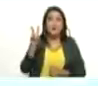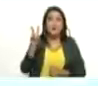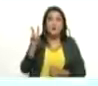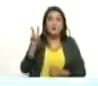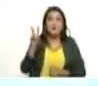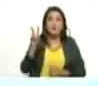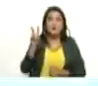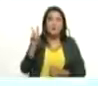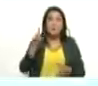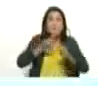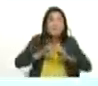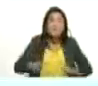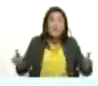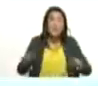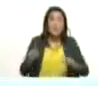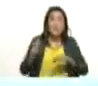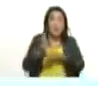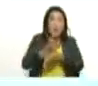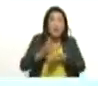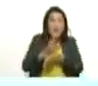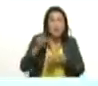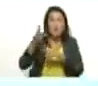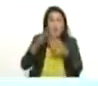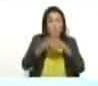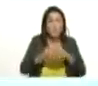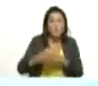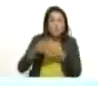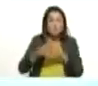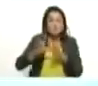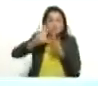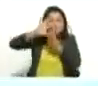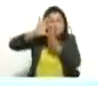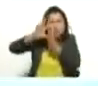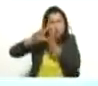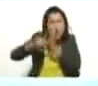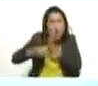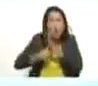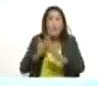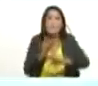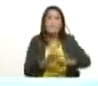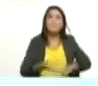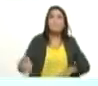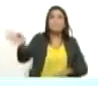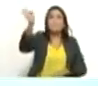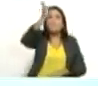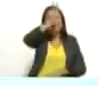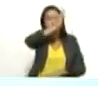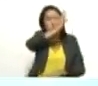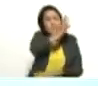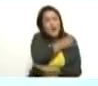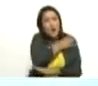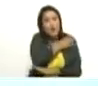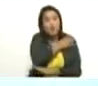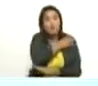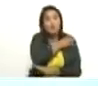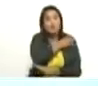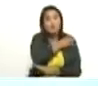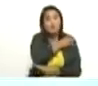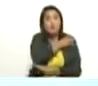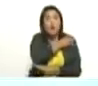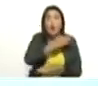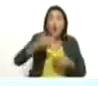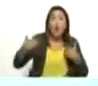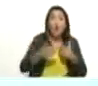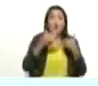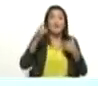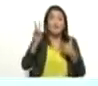que está haciendo el gobierno de Joe Biden es uno de los robos, uno de los saqueos más grandes que ha habido contra cualquier nación